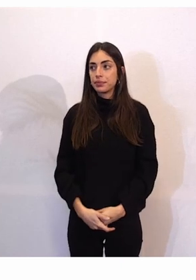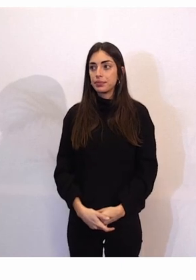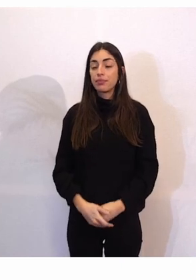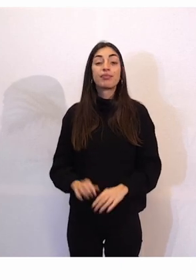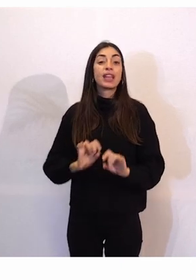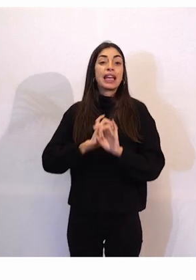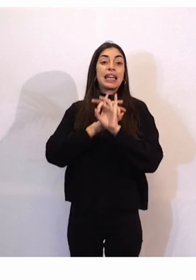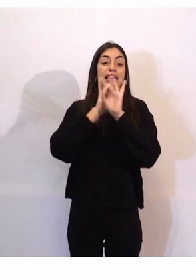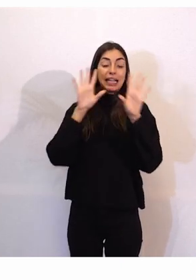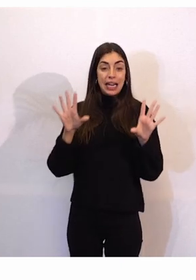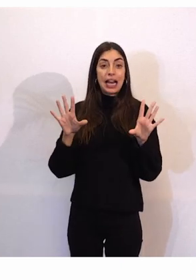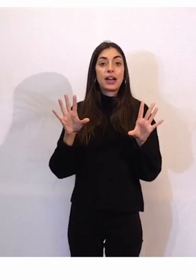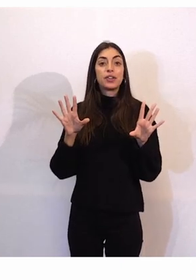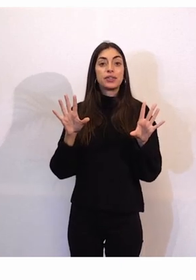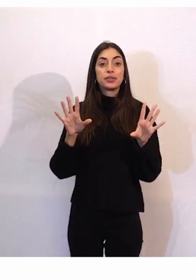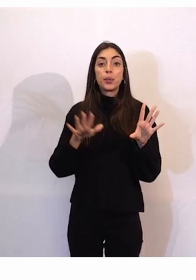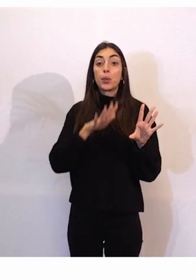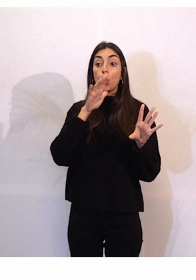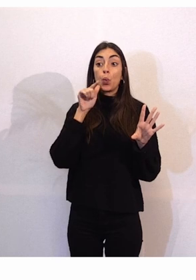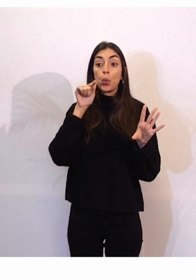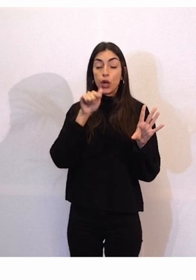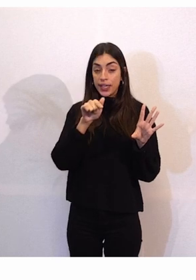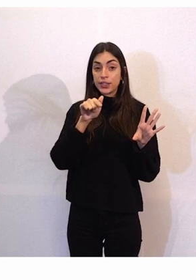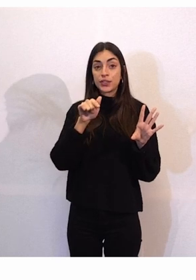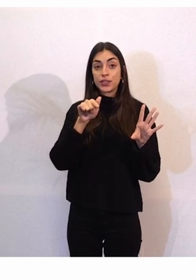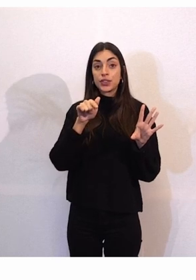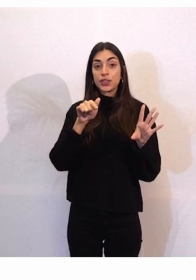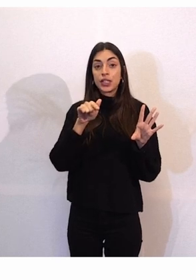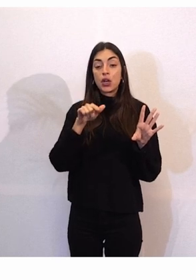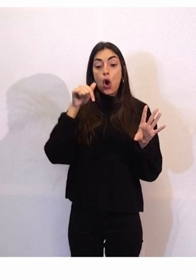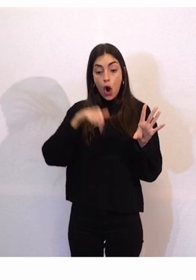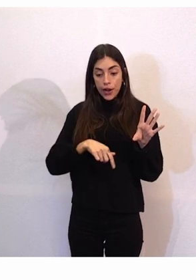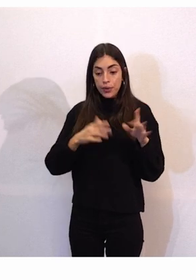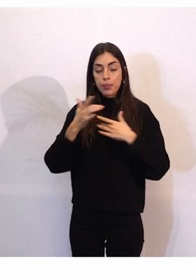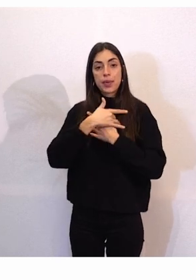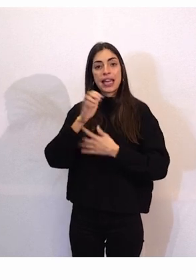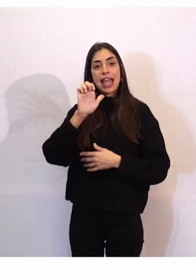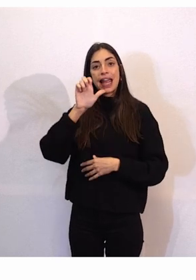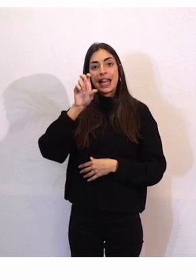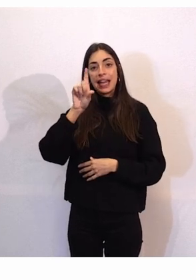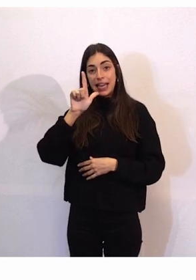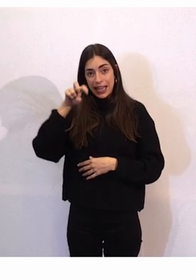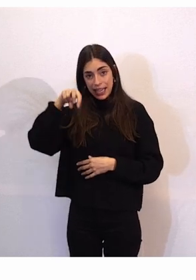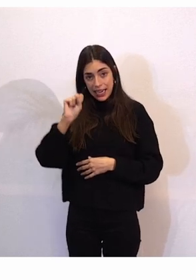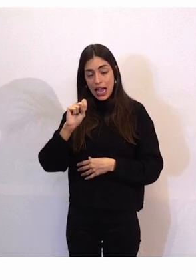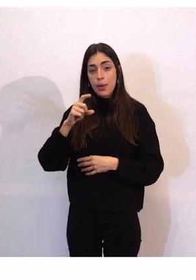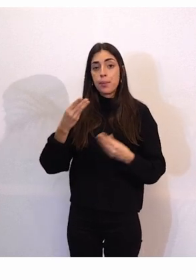Claro, y por eso ha venido María Elena, o su madre, y la conoce mucho.